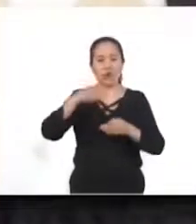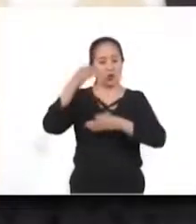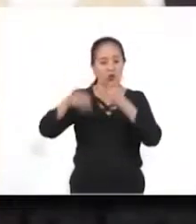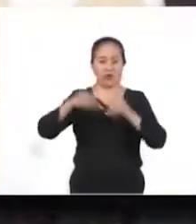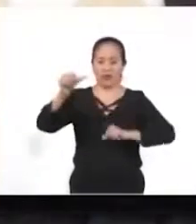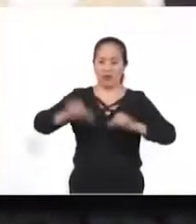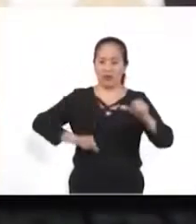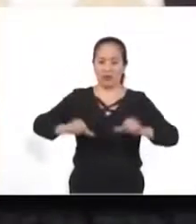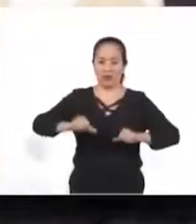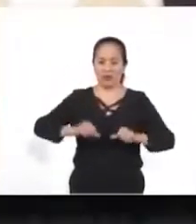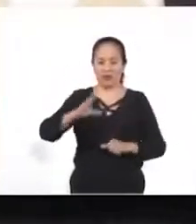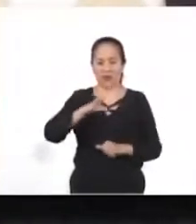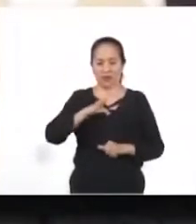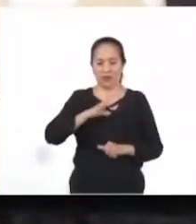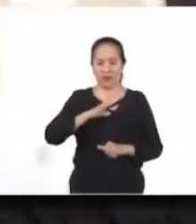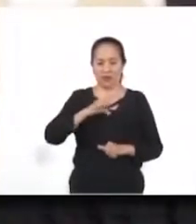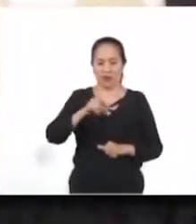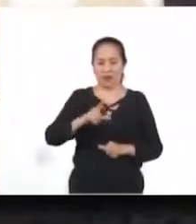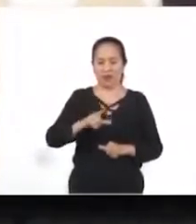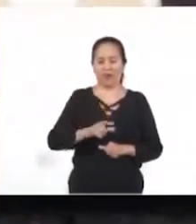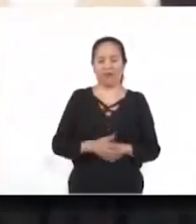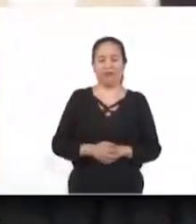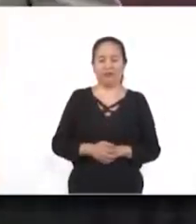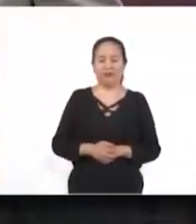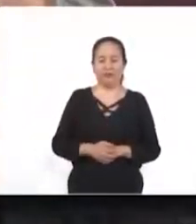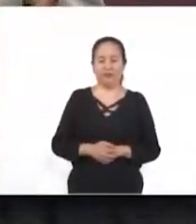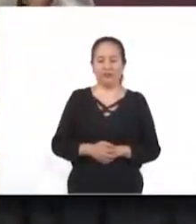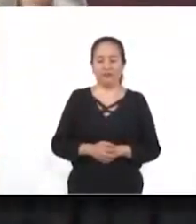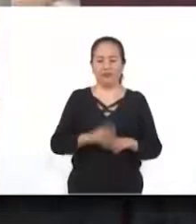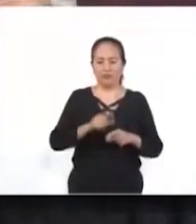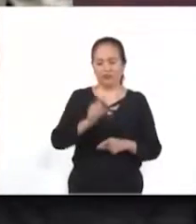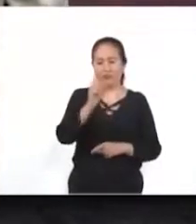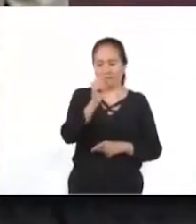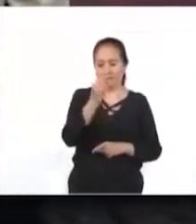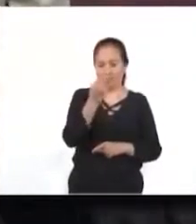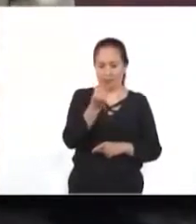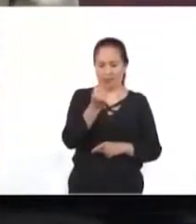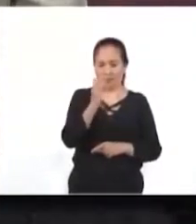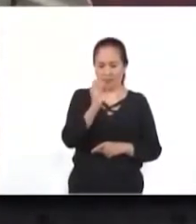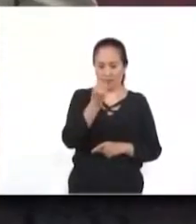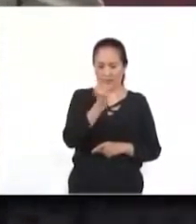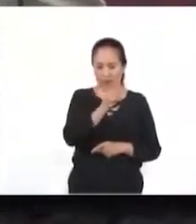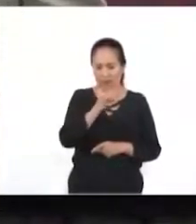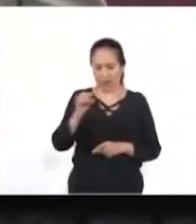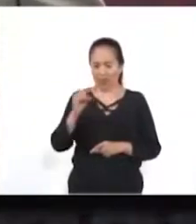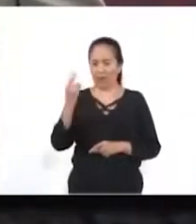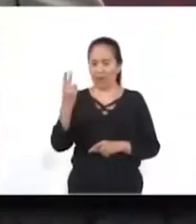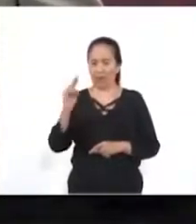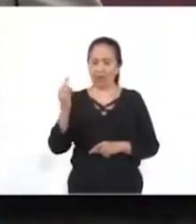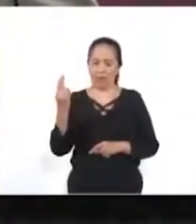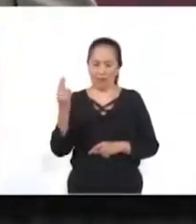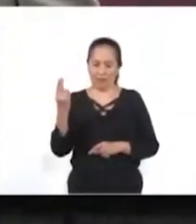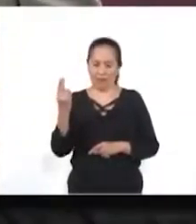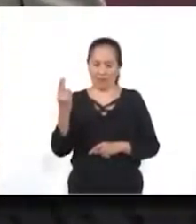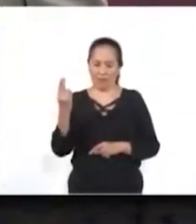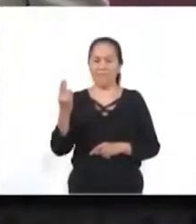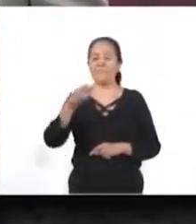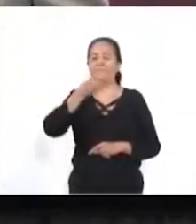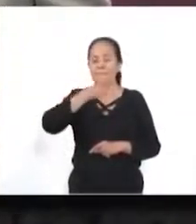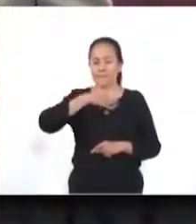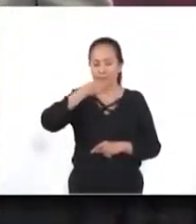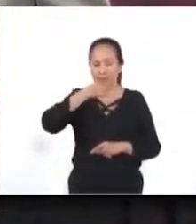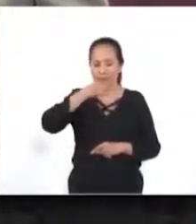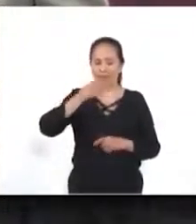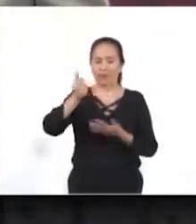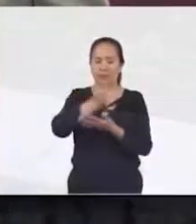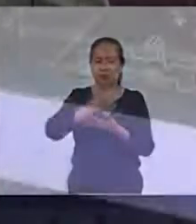actividades culturales que van a estar asociadas desde el 29 hasta el 2 de noviembre, fiesta